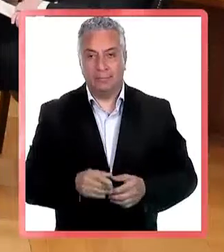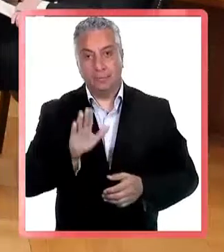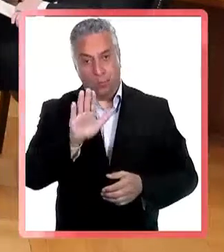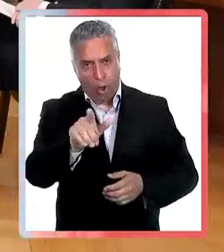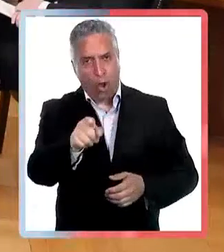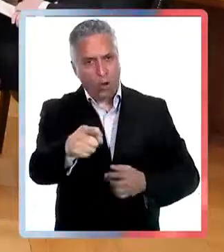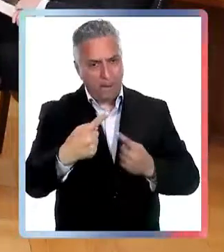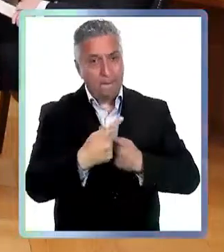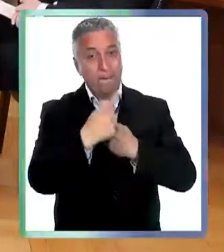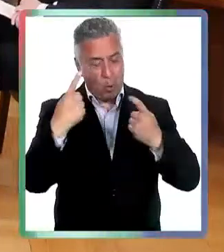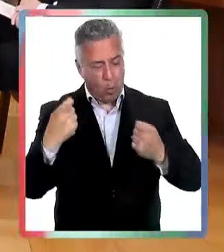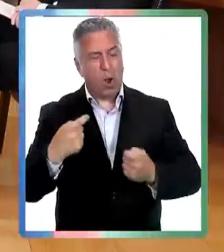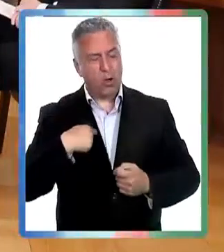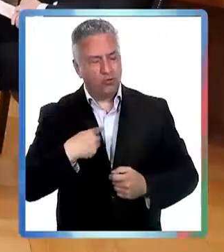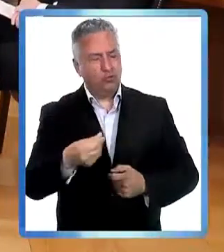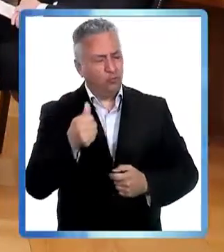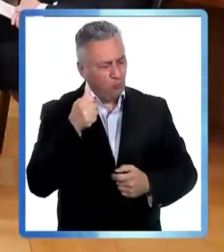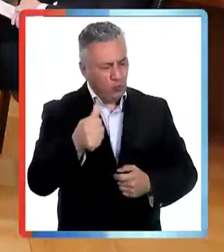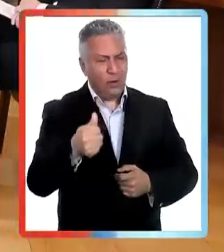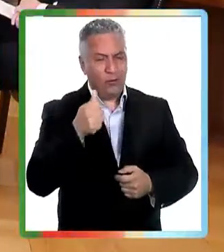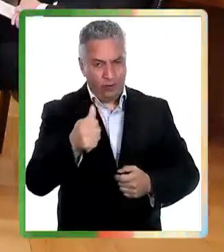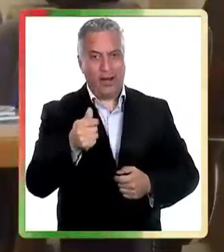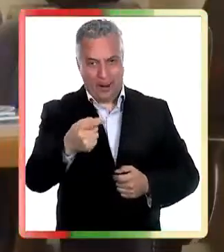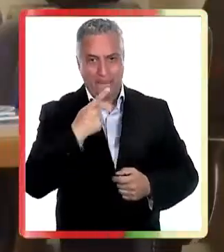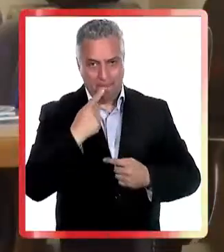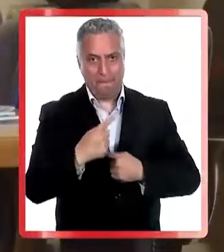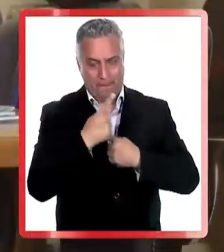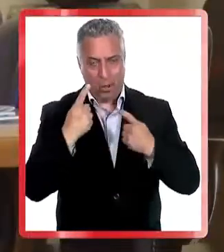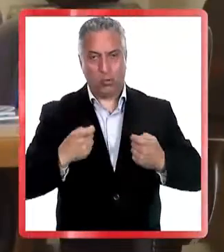perdón, qué bueno que me lo pregunta porque